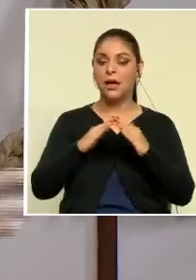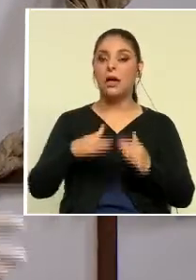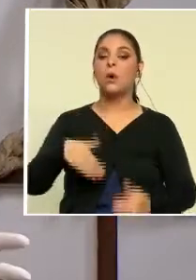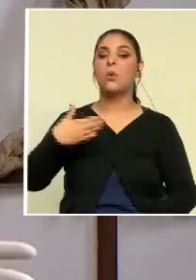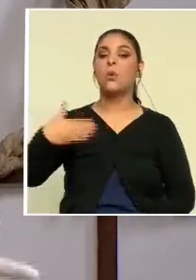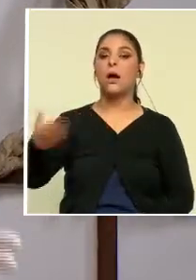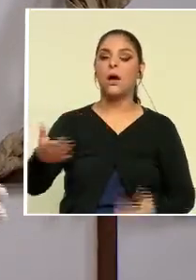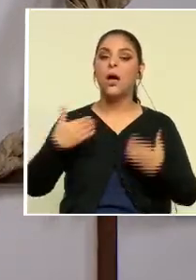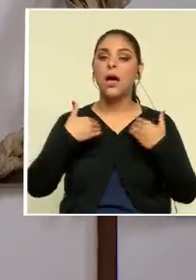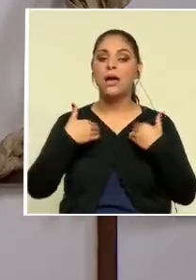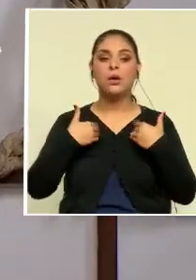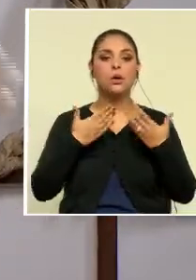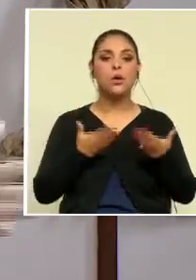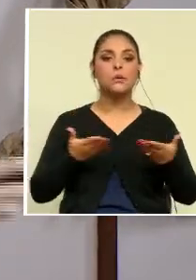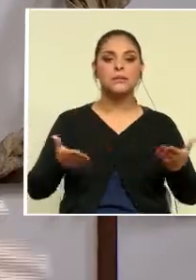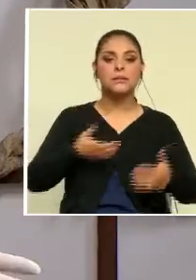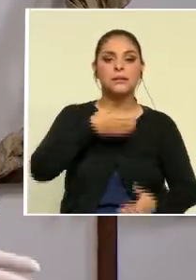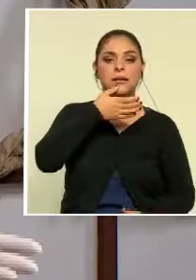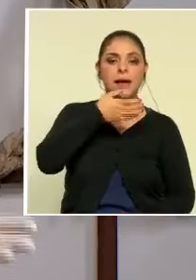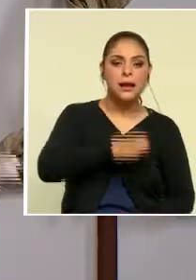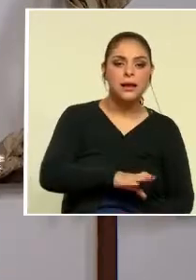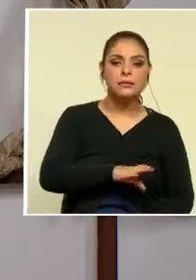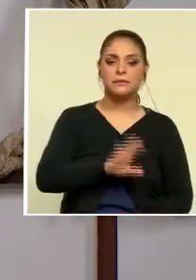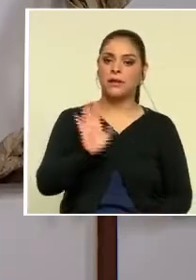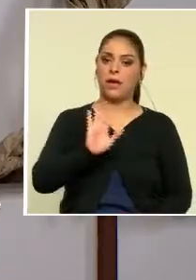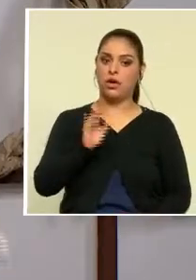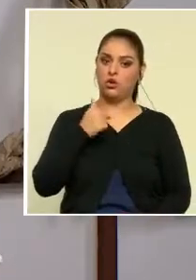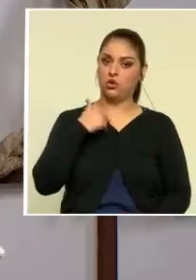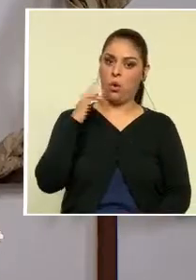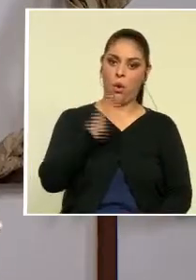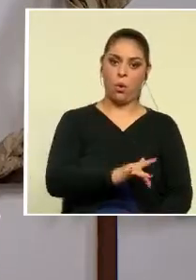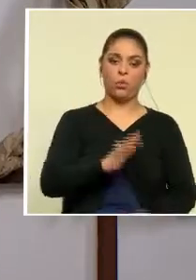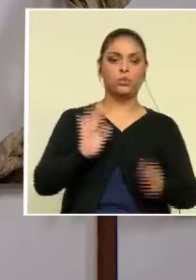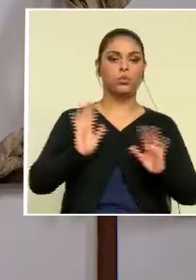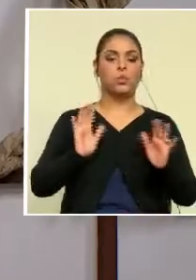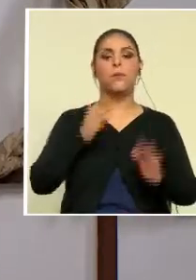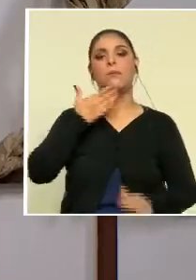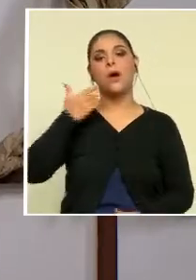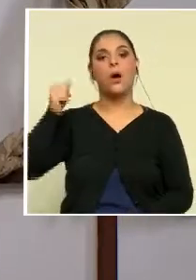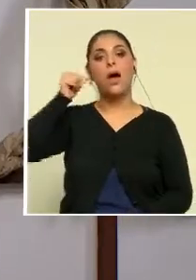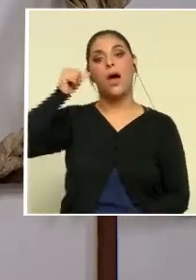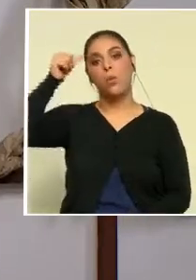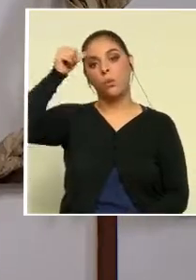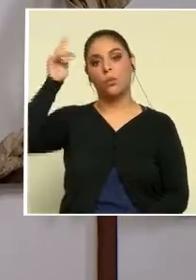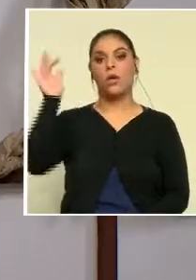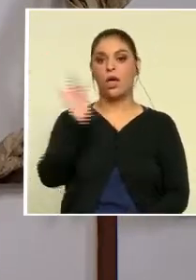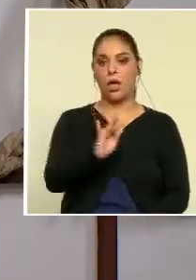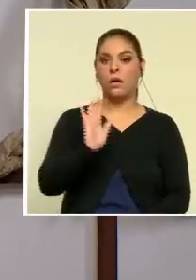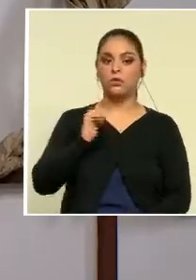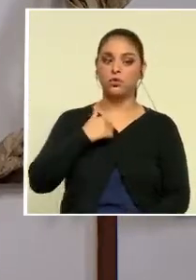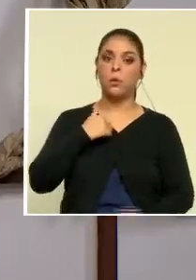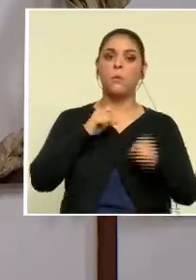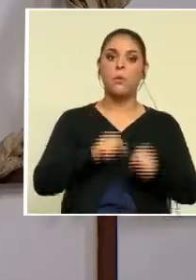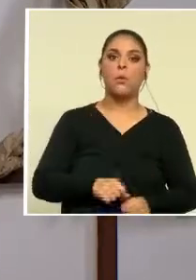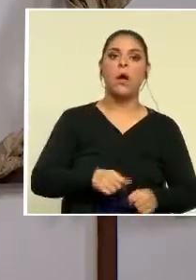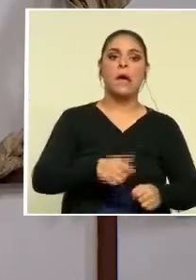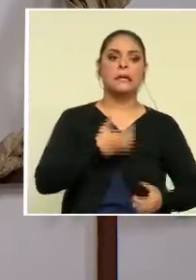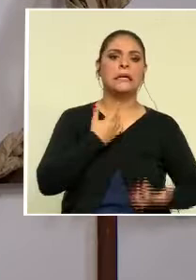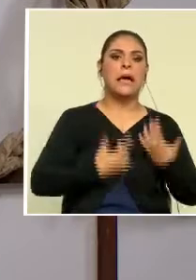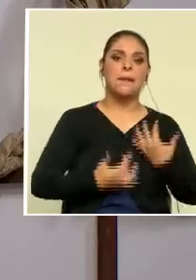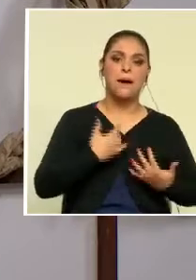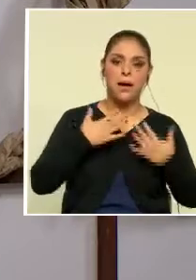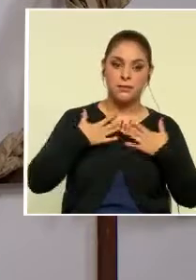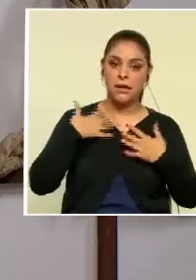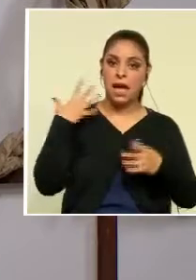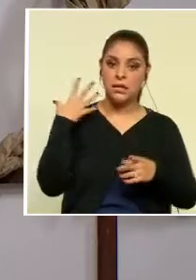hay cosas calientes mejor que sea un adulto el que haga esa parte porque porque nos podríamos quemar podríamos ocasionar un